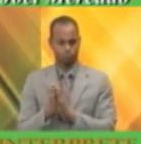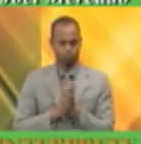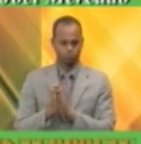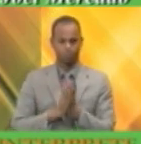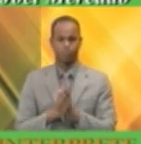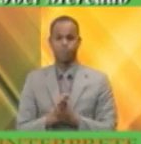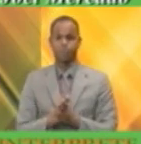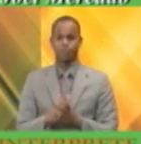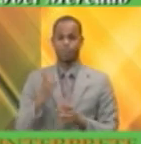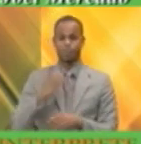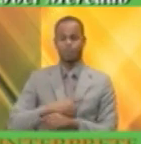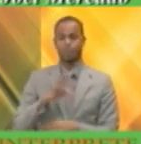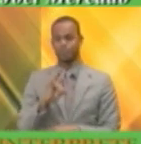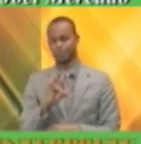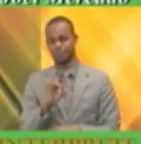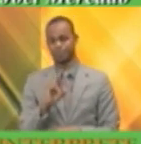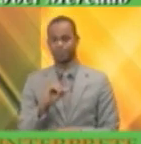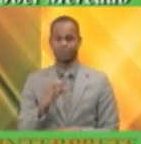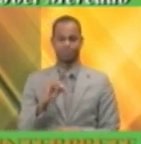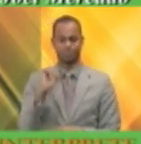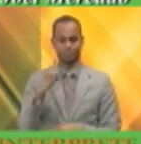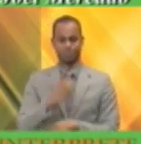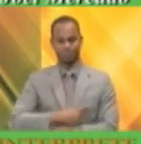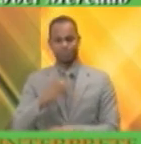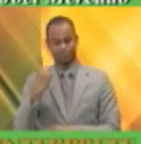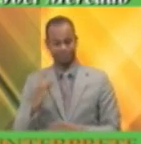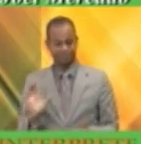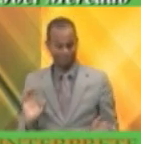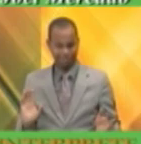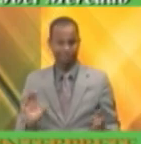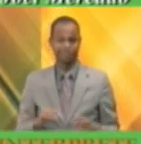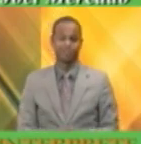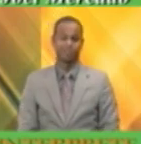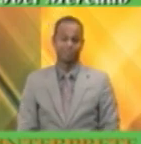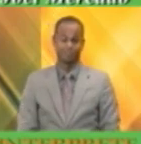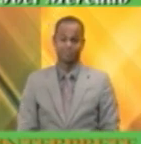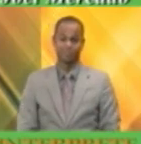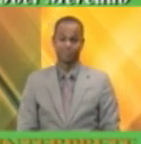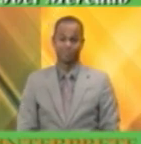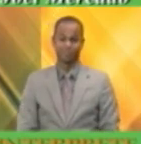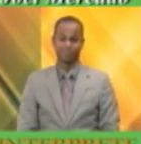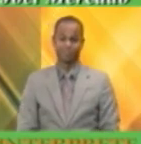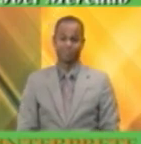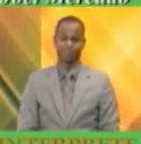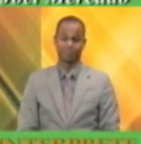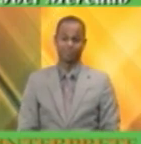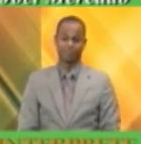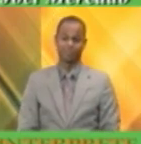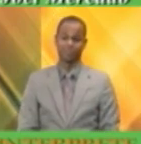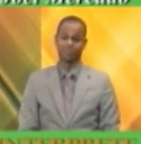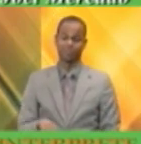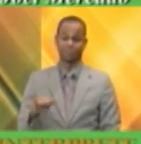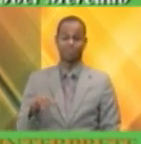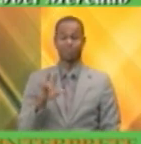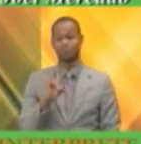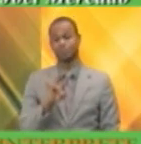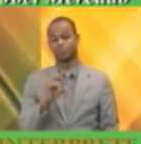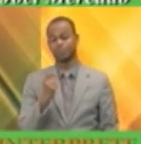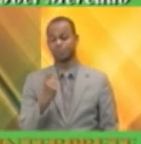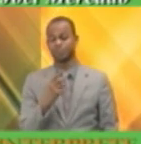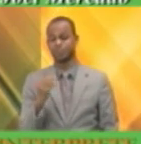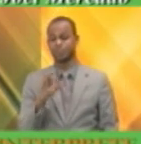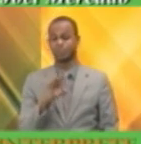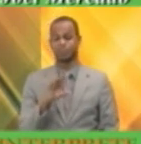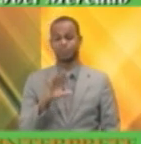aquí al día 7, que es el primero. Oye, pero este T11 y el F-57 no